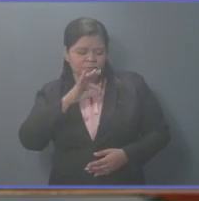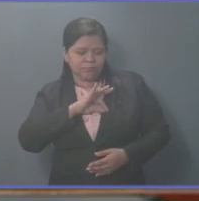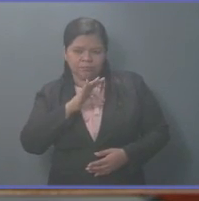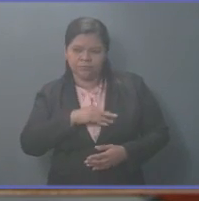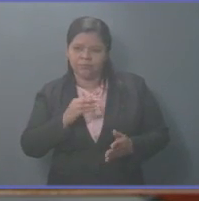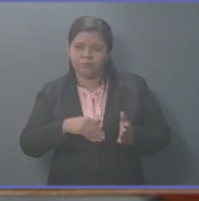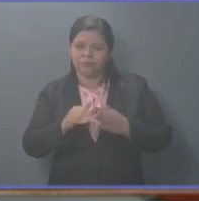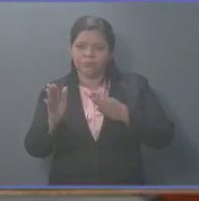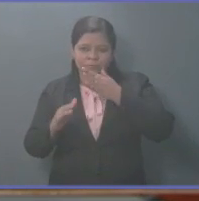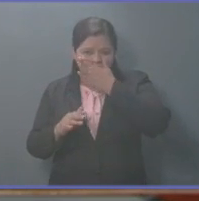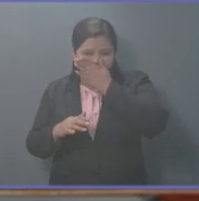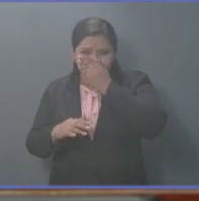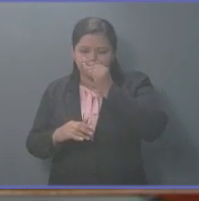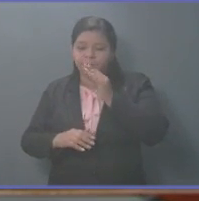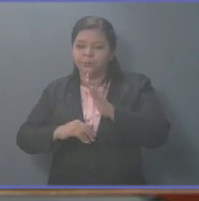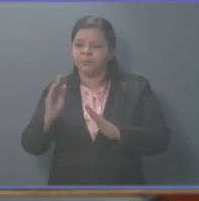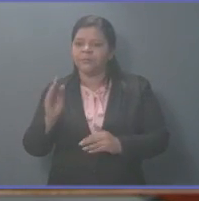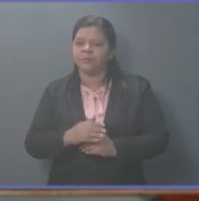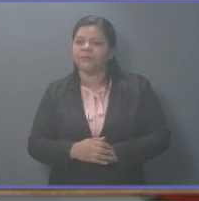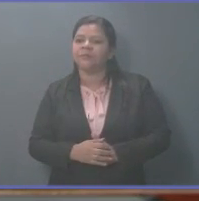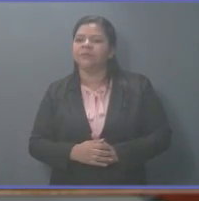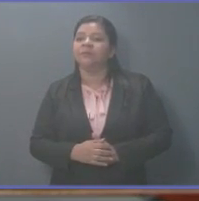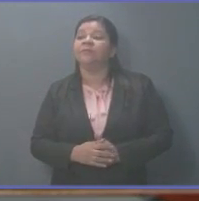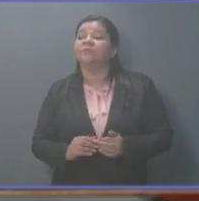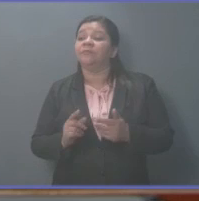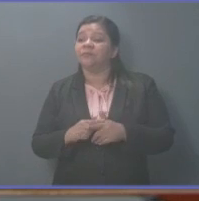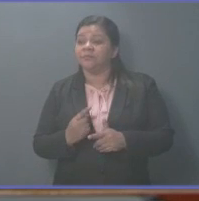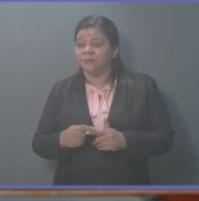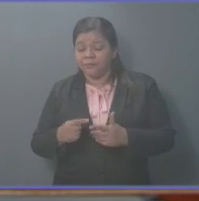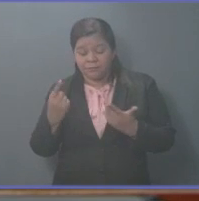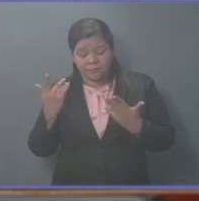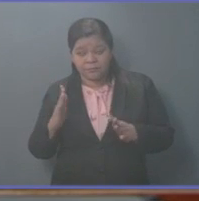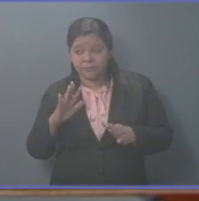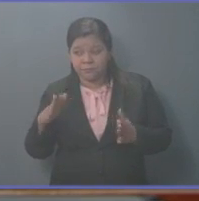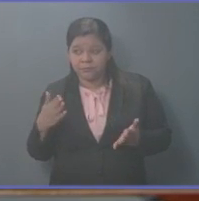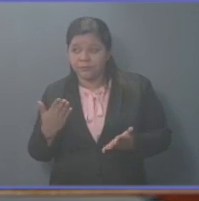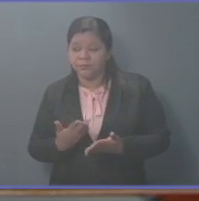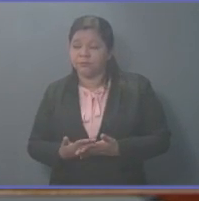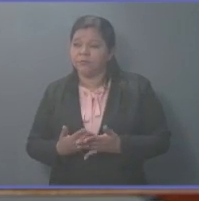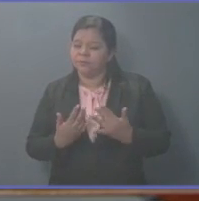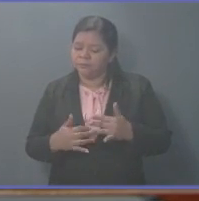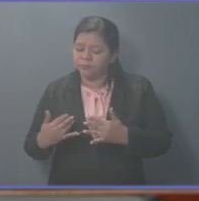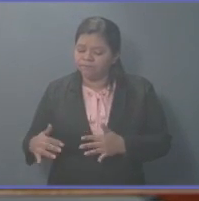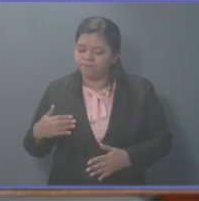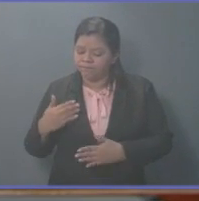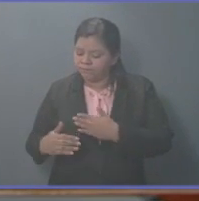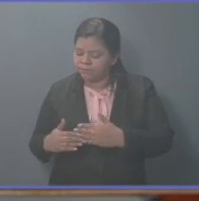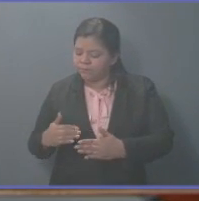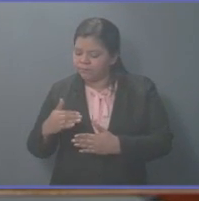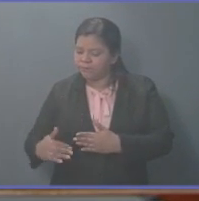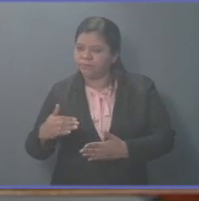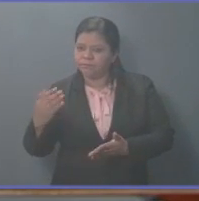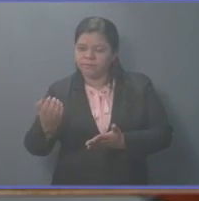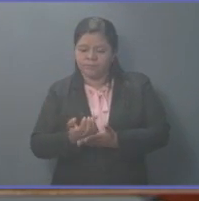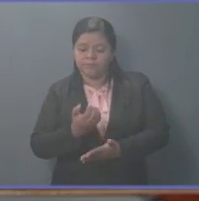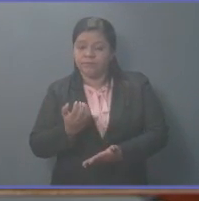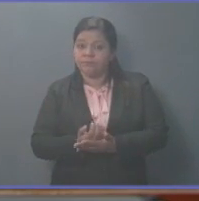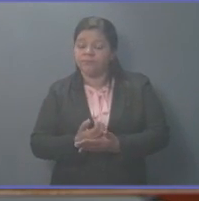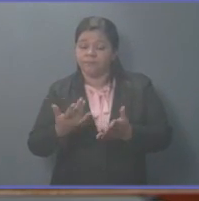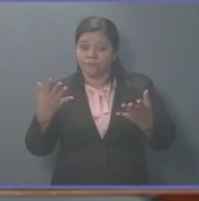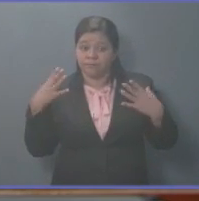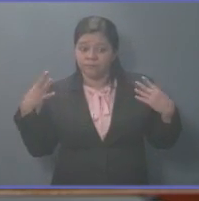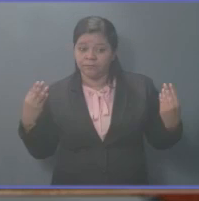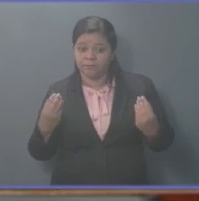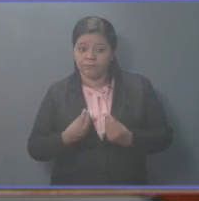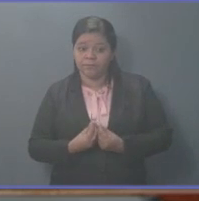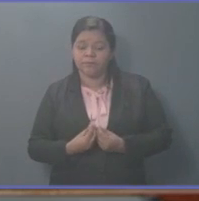municipio y que ahora se ve reflejado no solamente en una actividad productiva, económica y social,